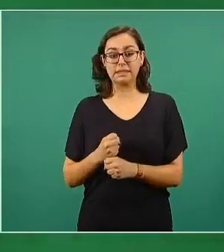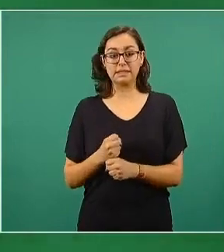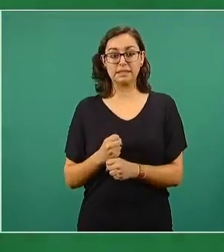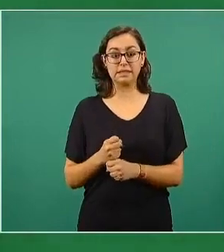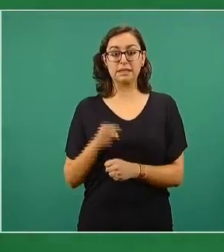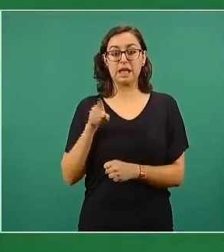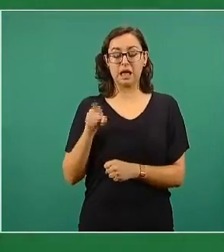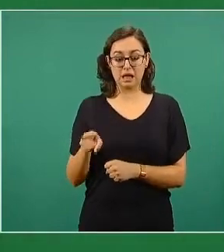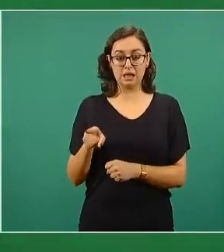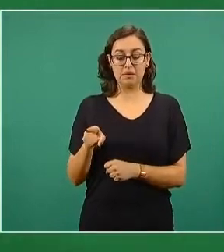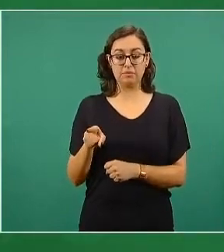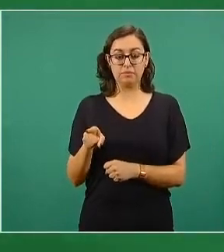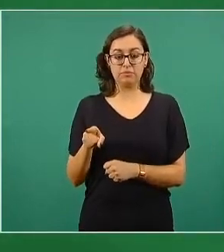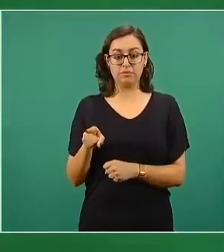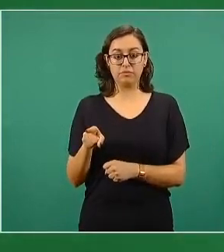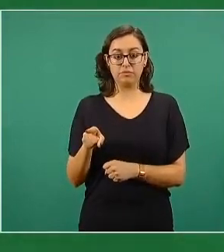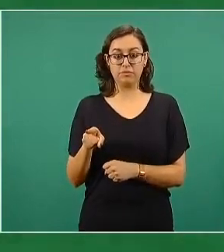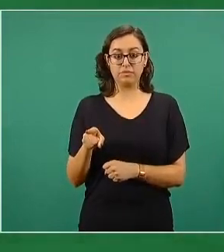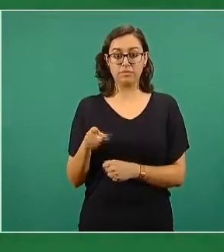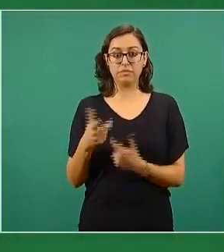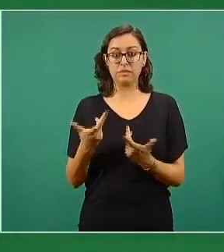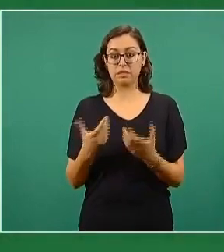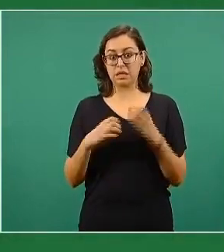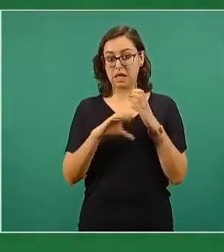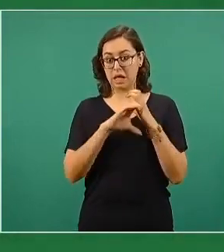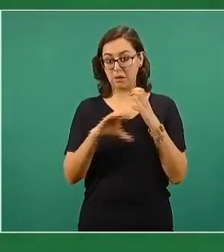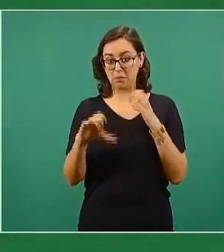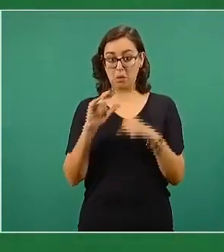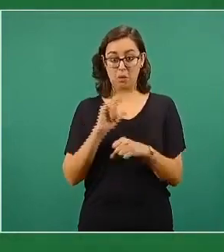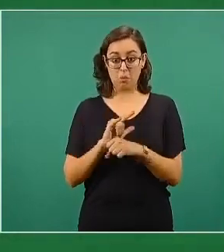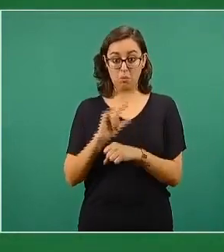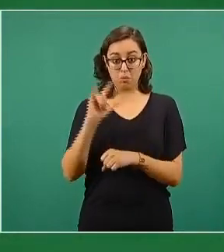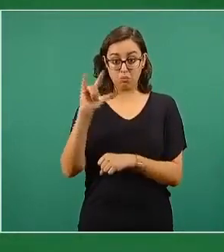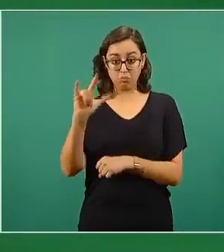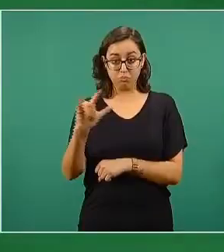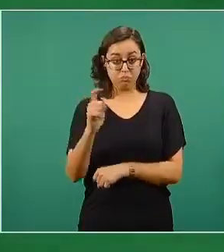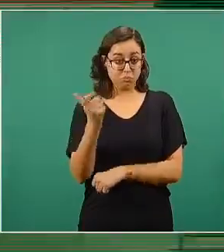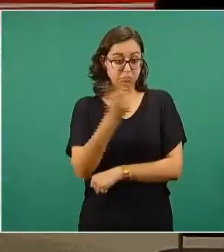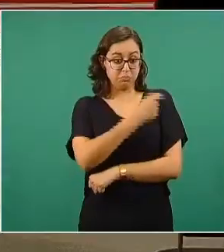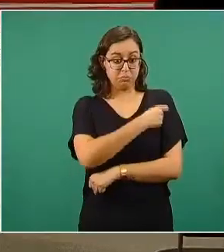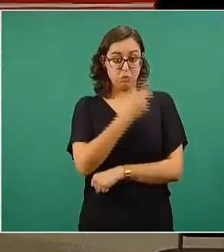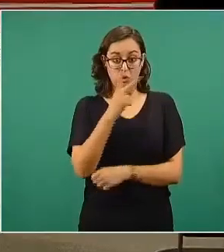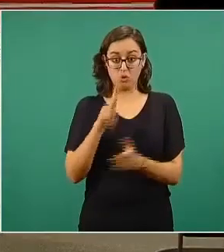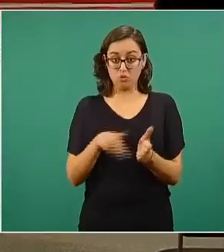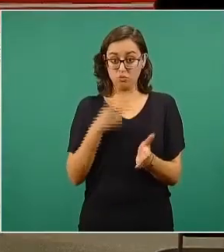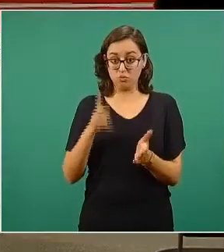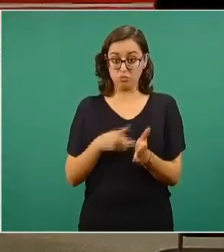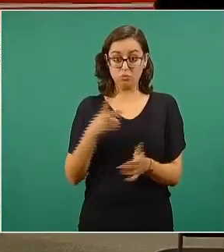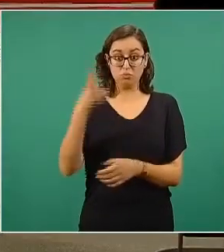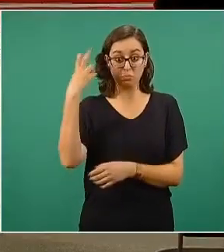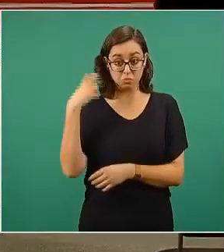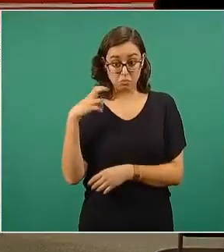pueda viajar por medio de autobús o de avión si ya recibió su esquema de vacunación completo?